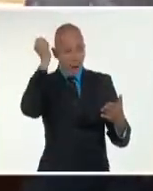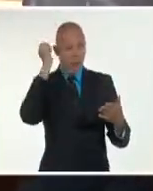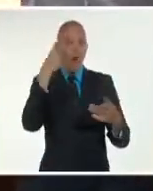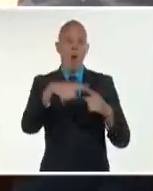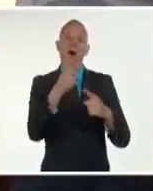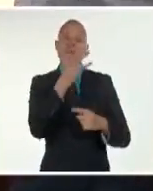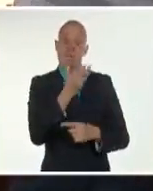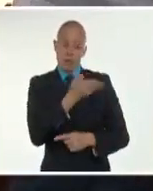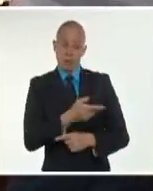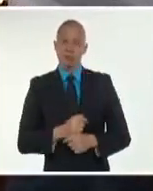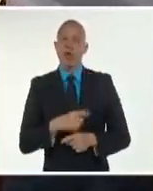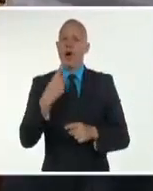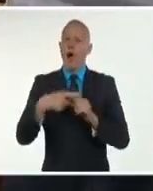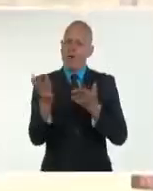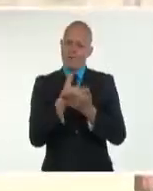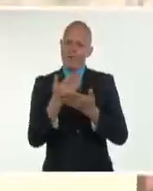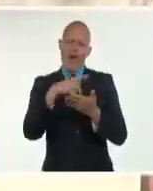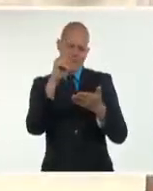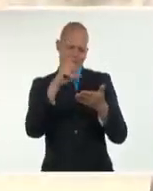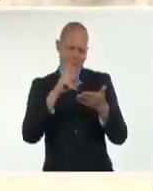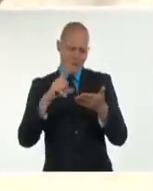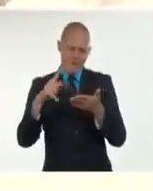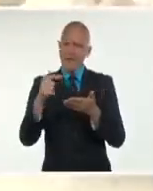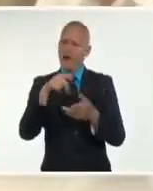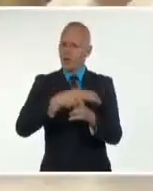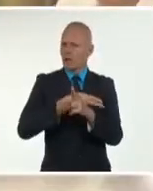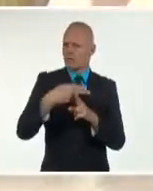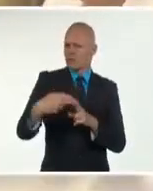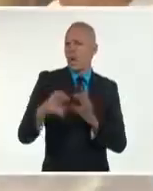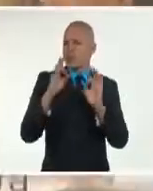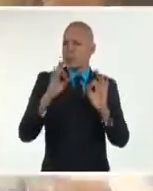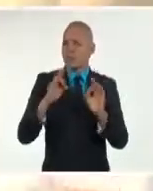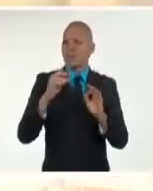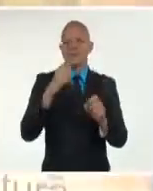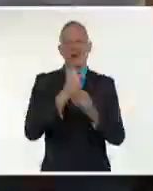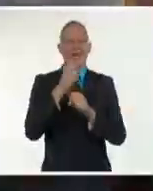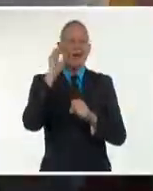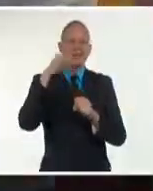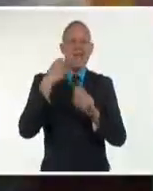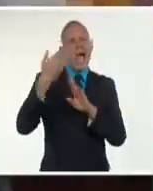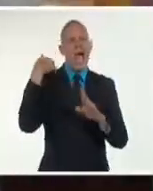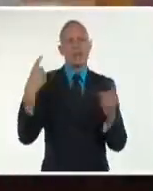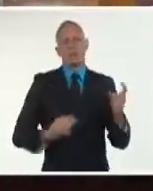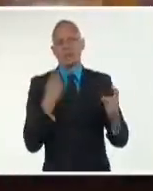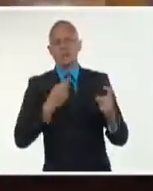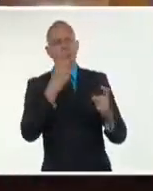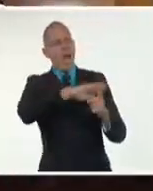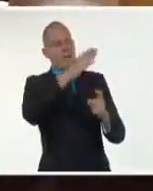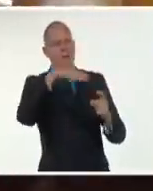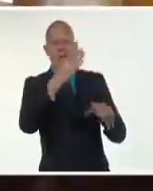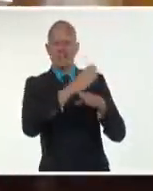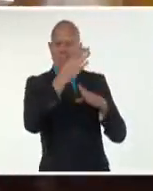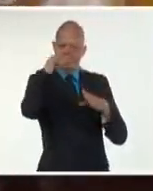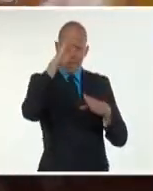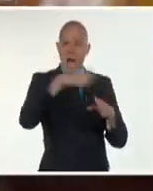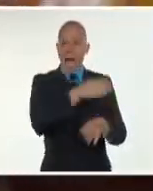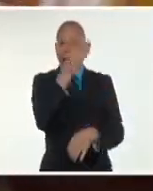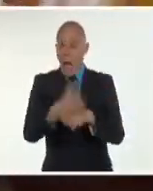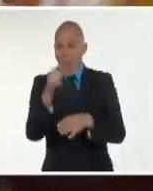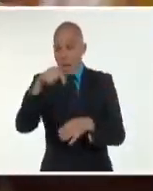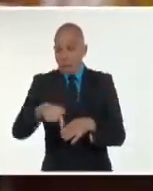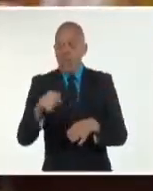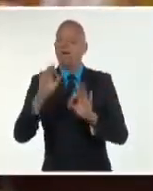fotografías de momentos significativos de su presencia desde la sierra a nuestros días, junto a la eterna gratitud de sus compañeros por